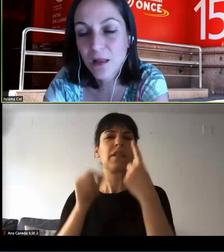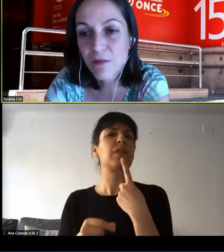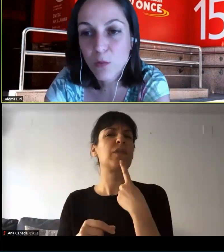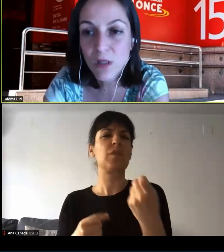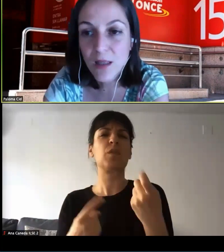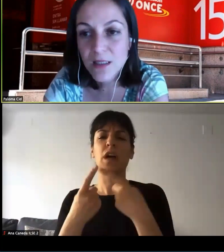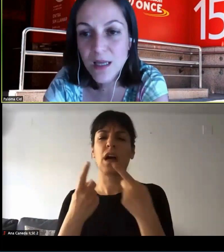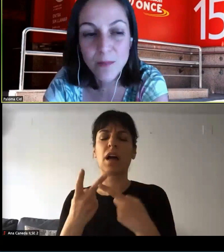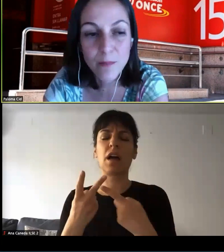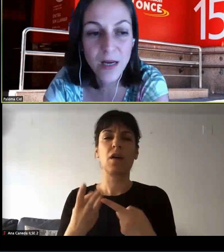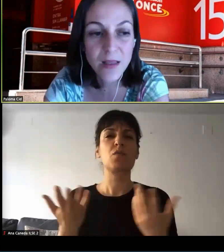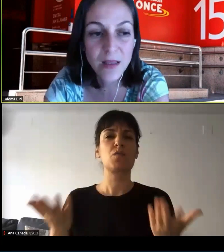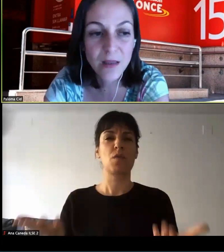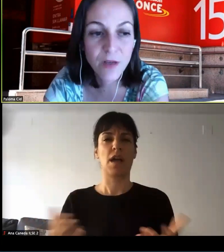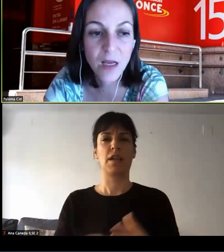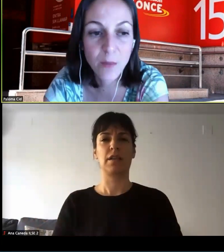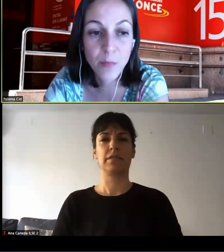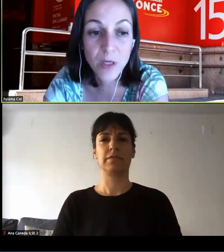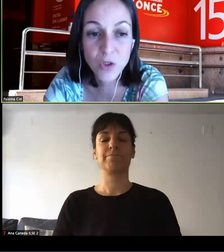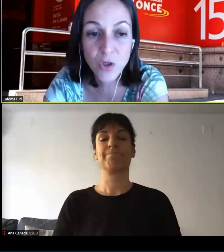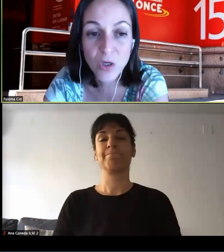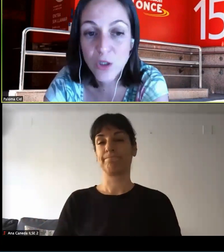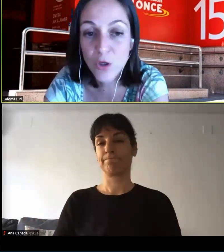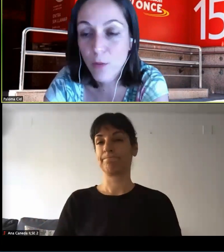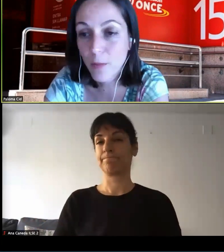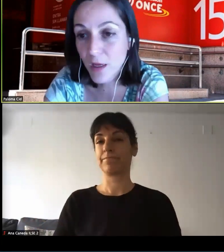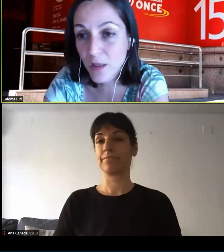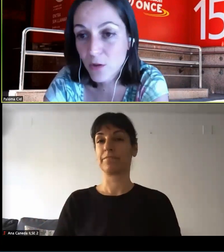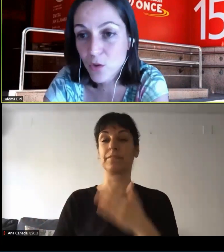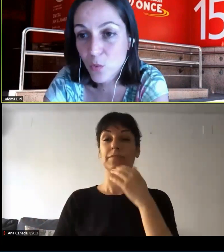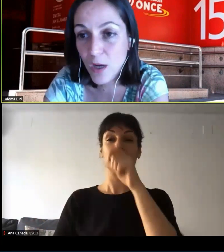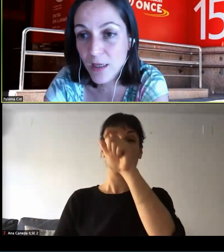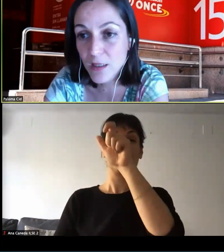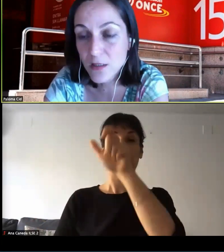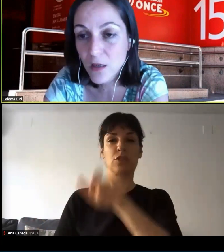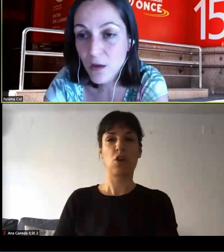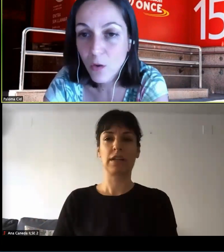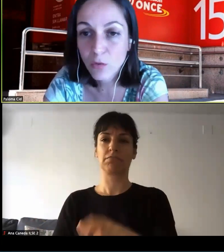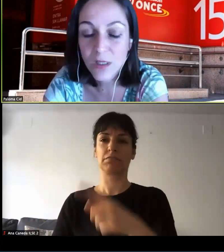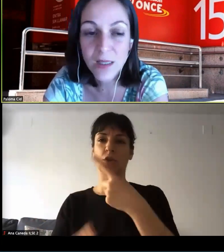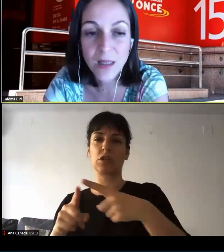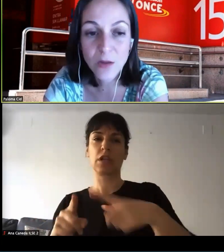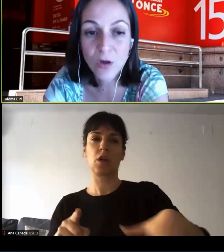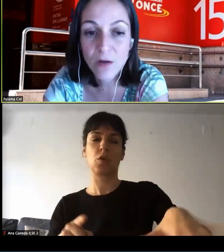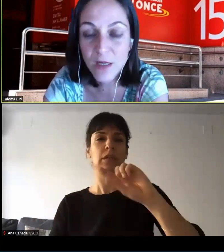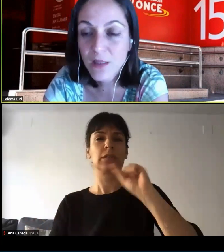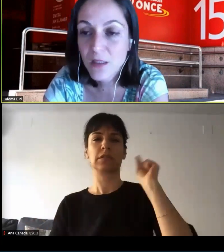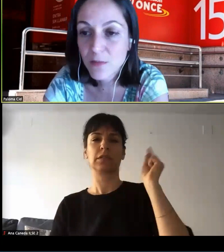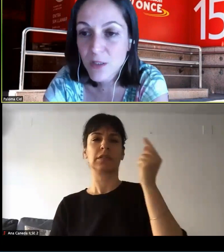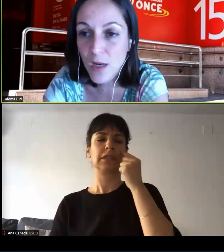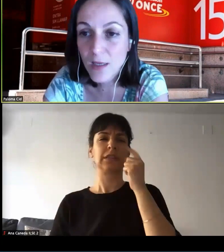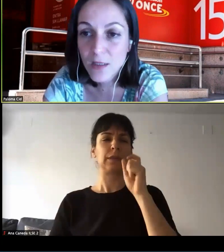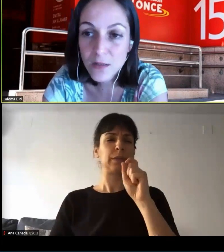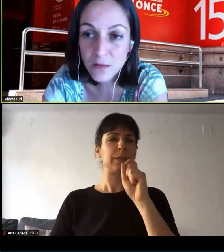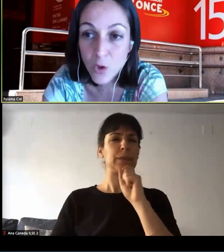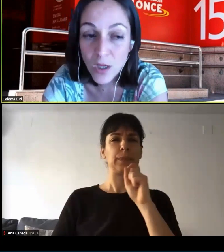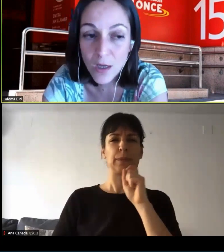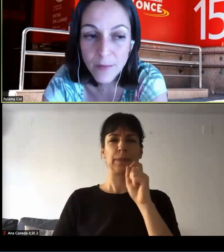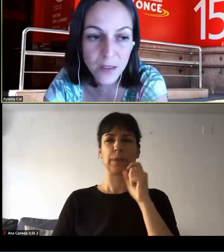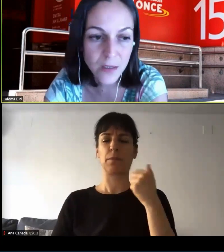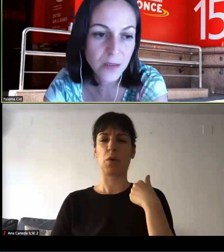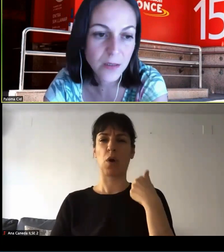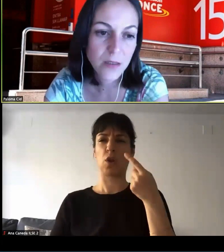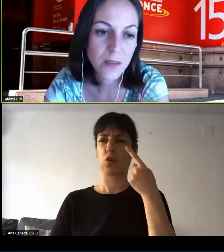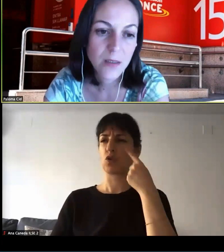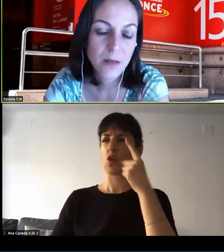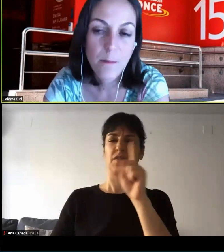tener dificultades para identificar personas, objetos, lugares, utilizando referentes visuales,